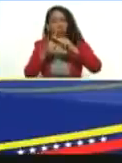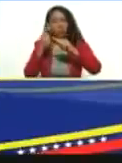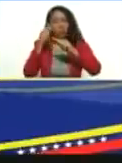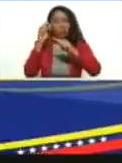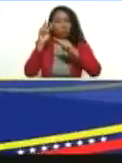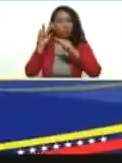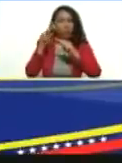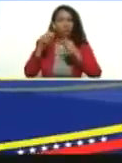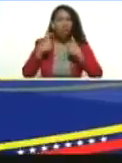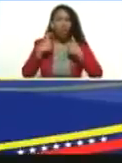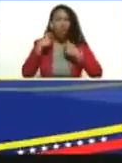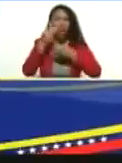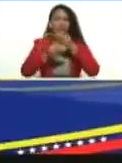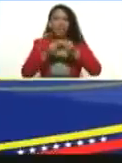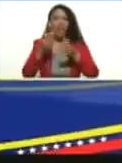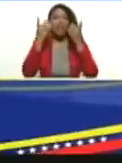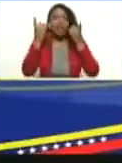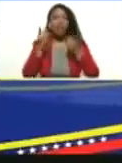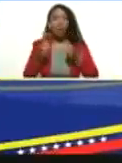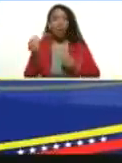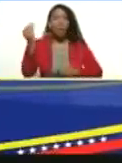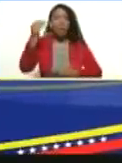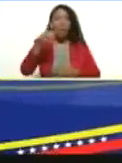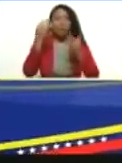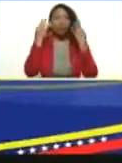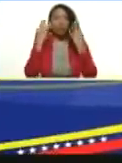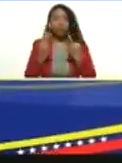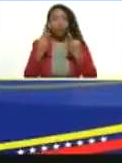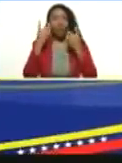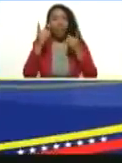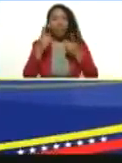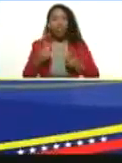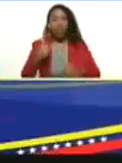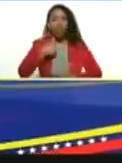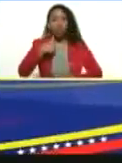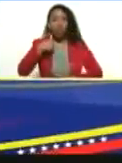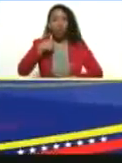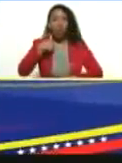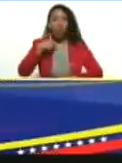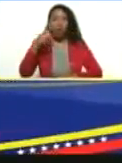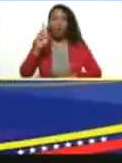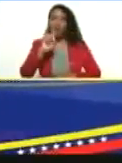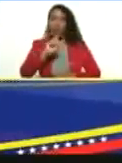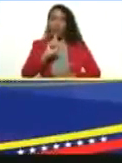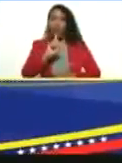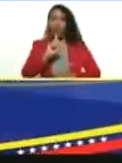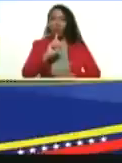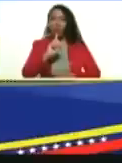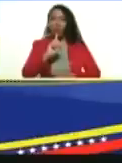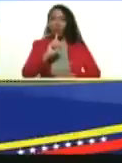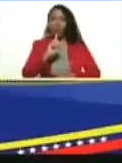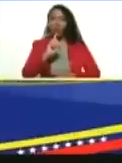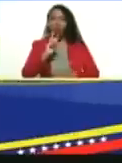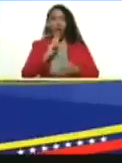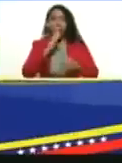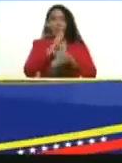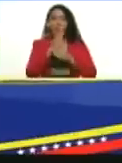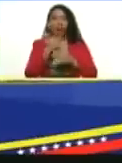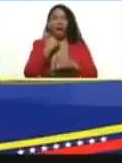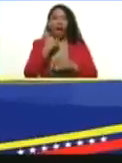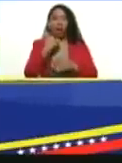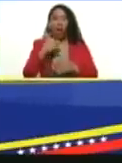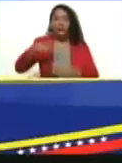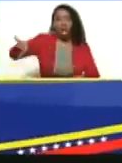hicieron tomar la decisión creo más correcta y justa de no caer en las provocaciones